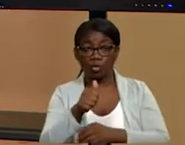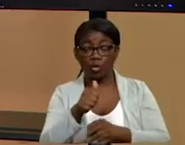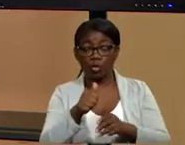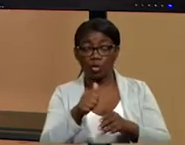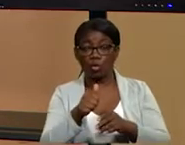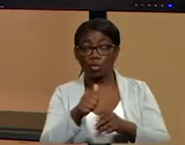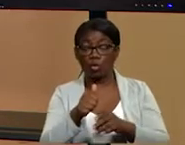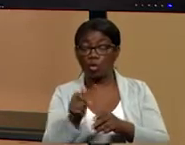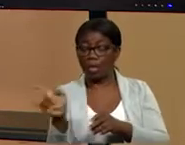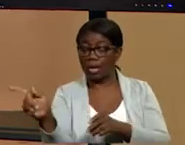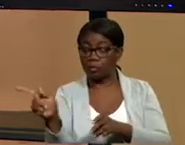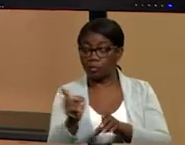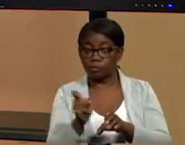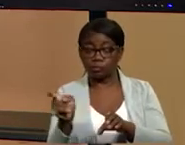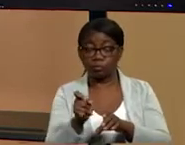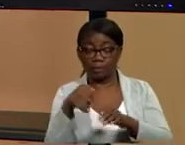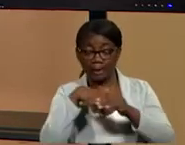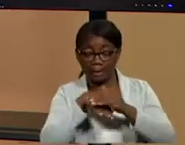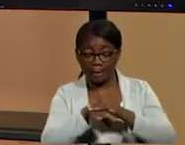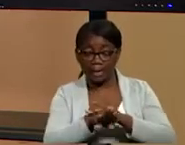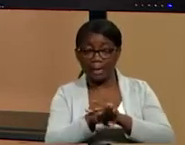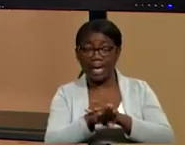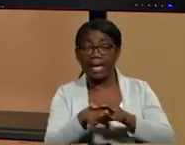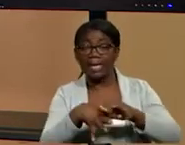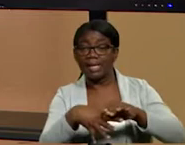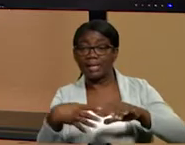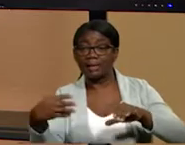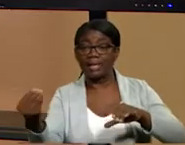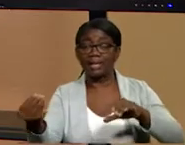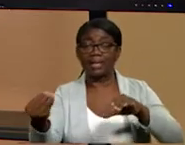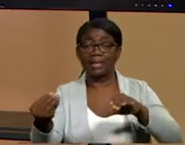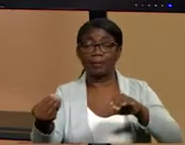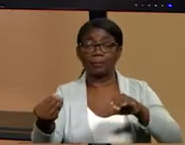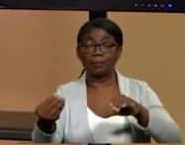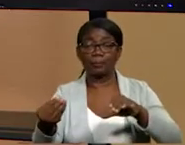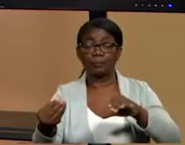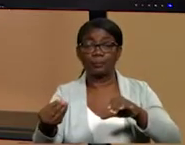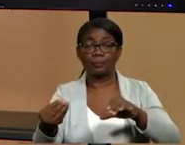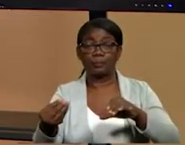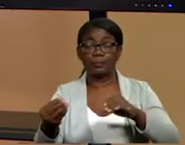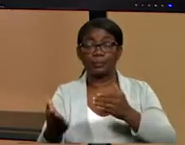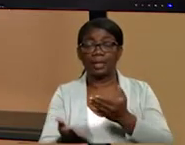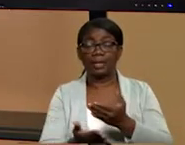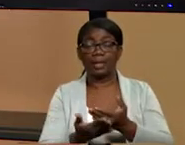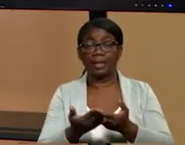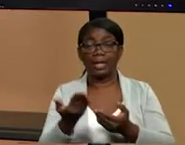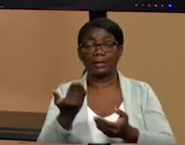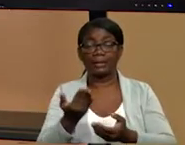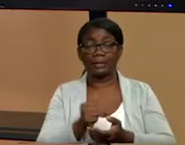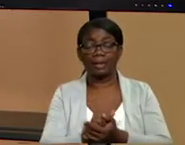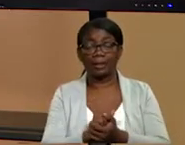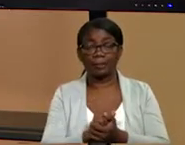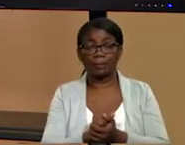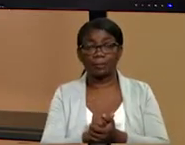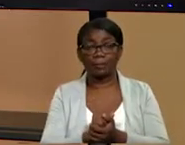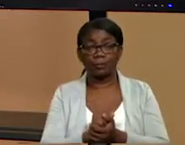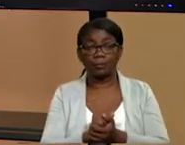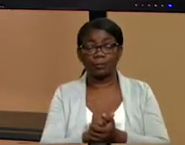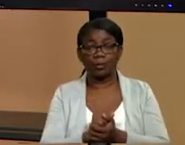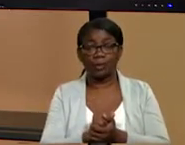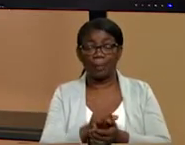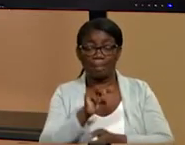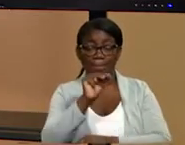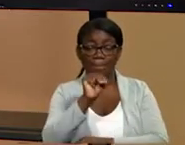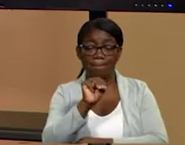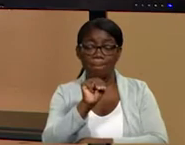salidas y algunas secciones. Casi viene siendo como como en una computadora, ese